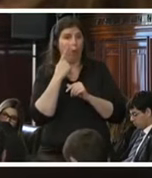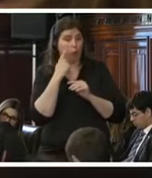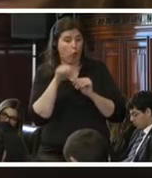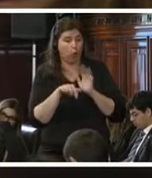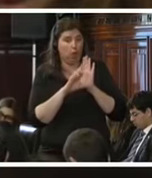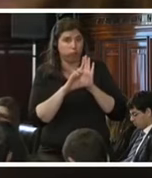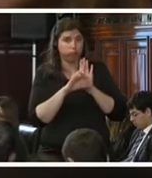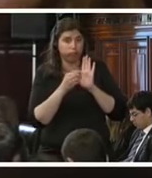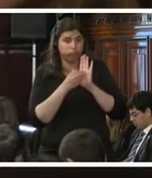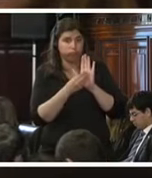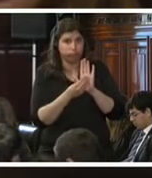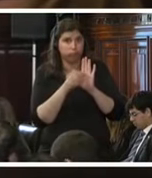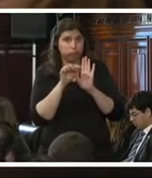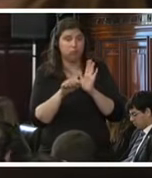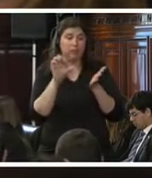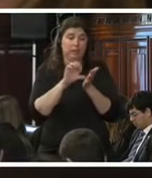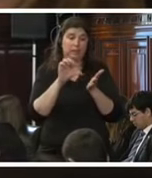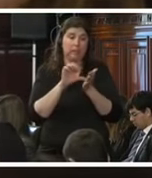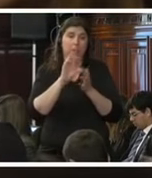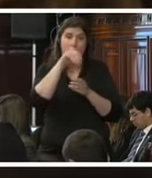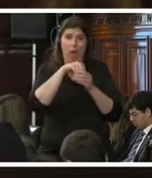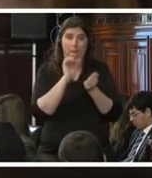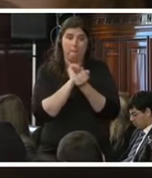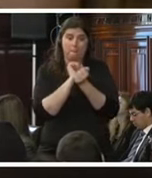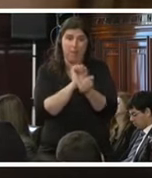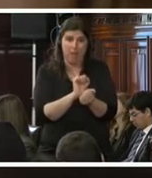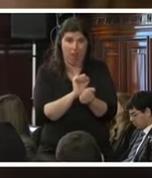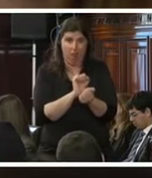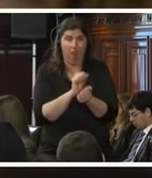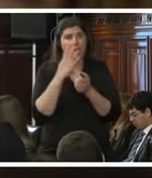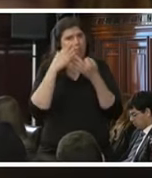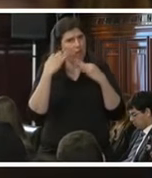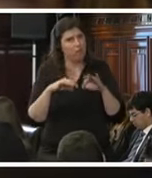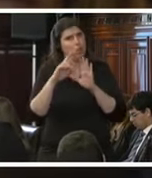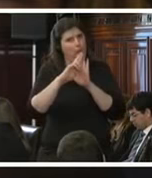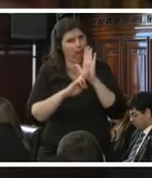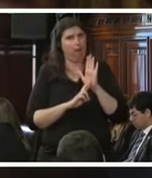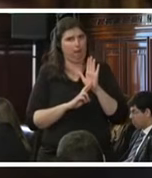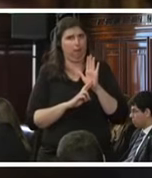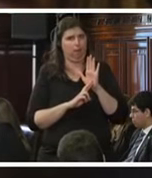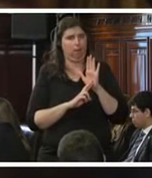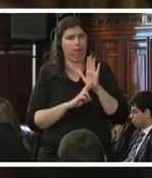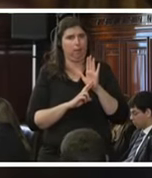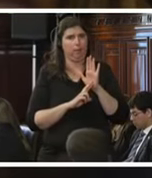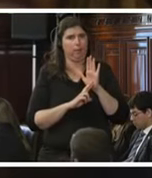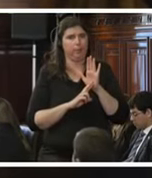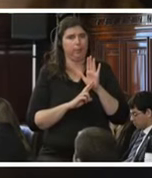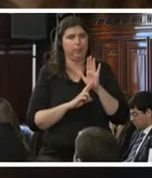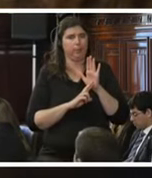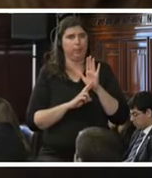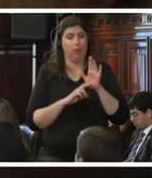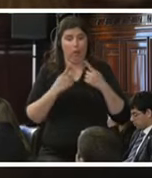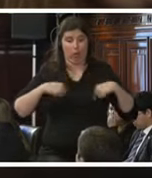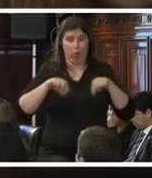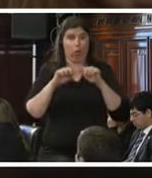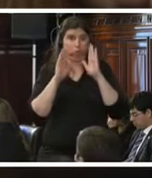de la lógica adversarial en el sistema penal debería ser una regla en la cual nos embarcáramos